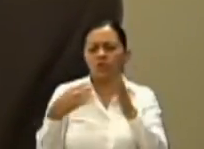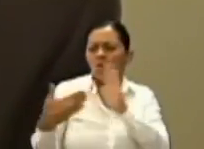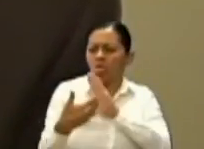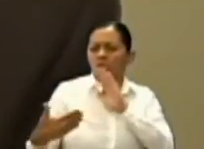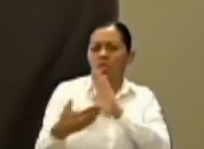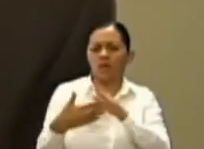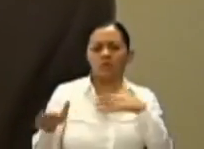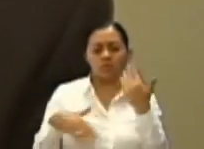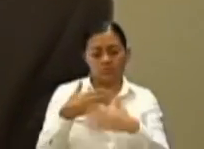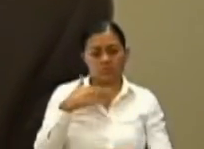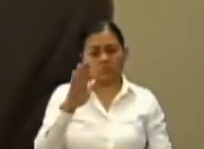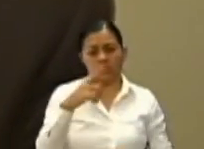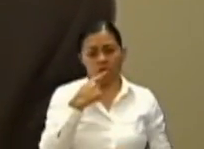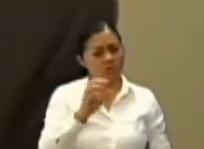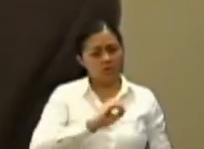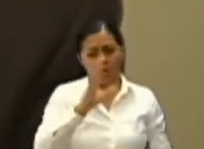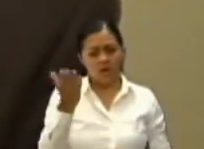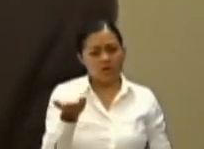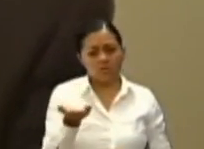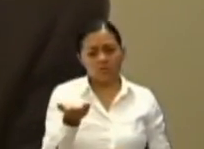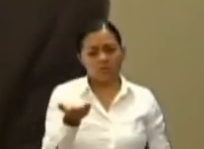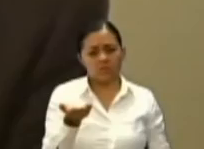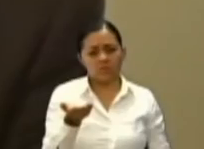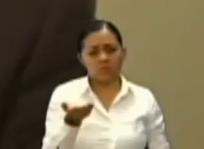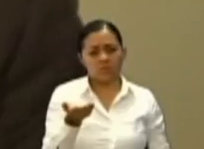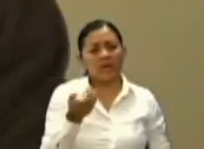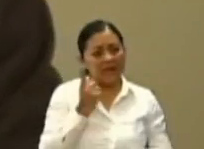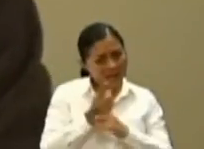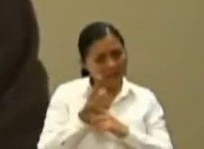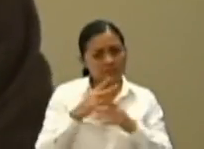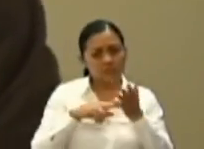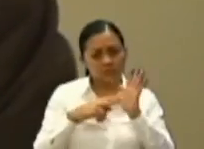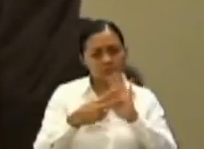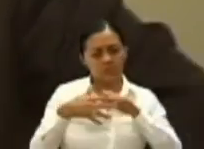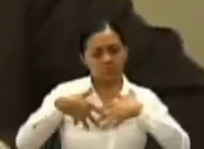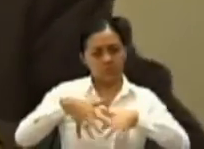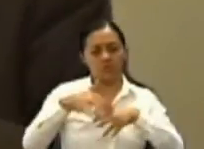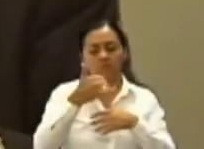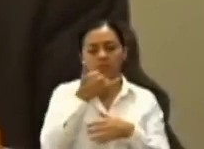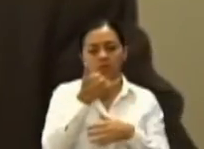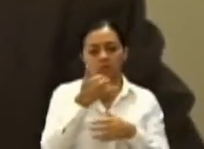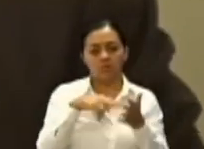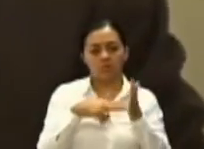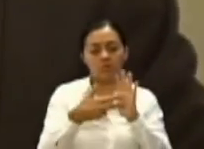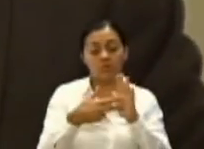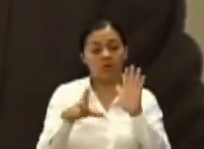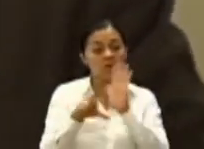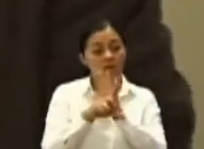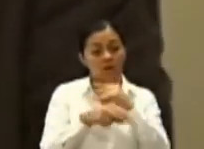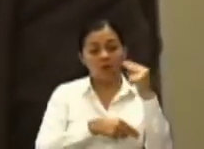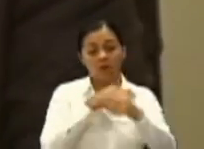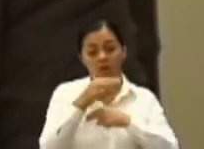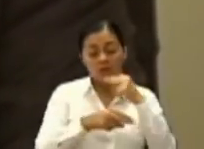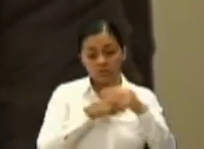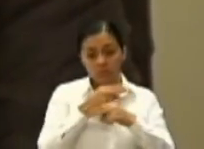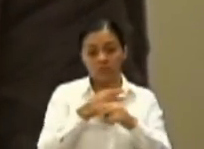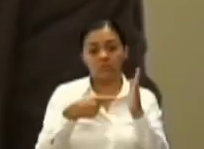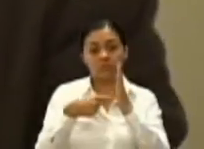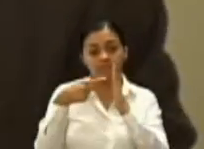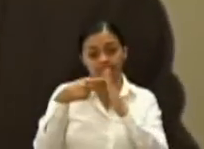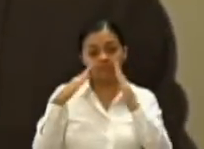tiempo se los advertí eso es la justificación de las marchas con el pretexto de la adherencia pro valía con como